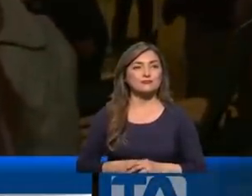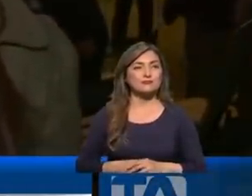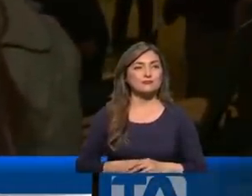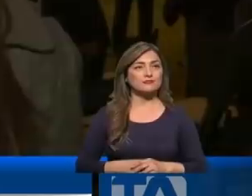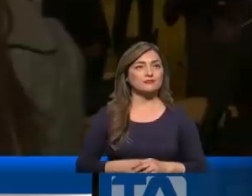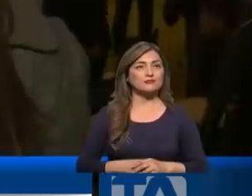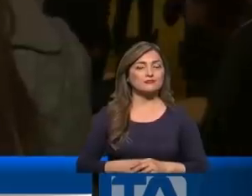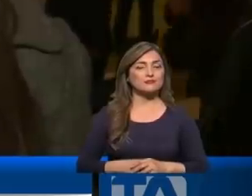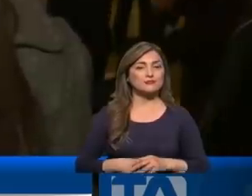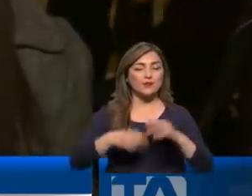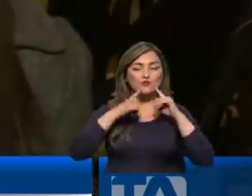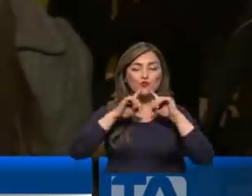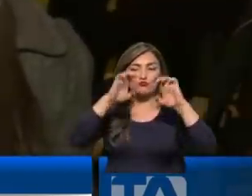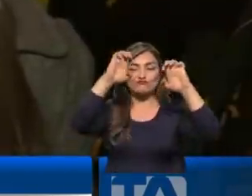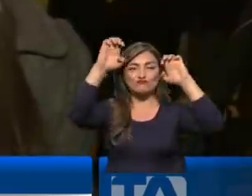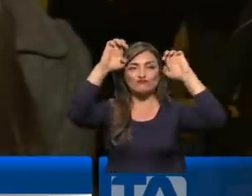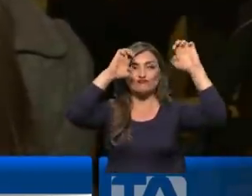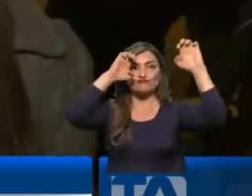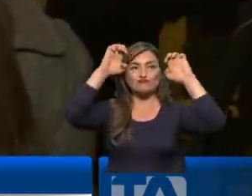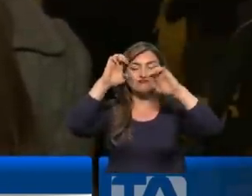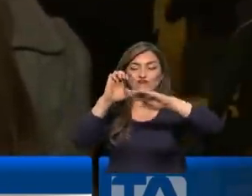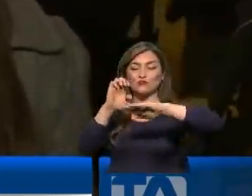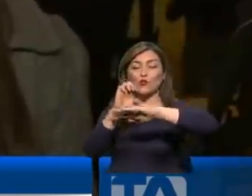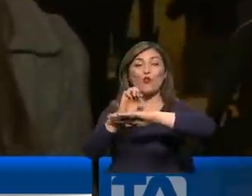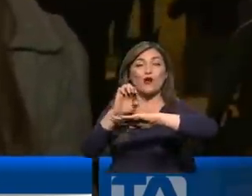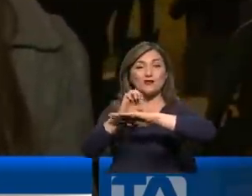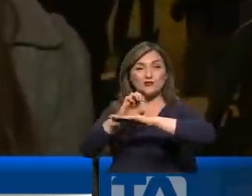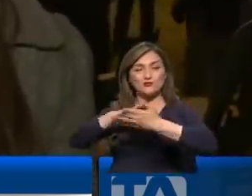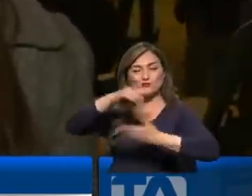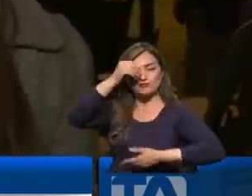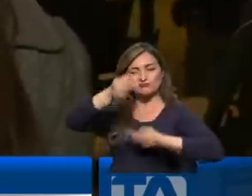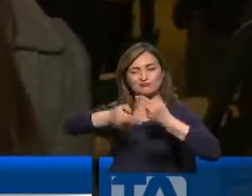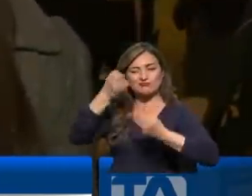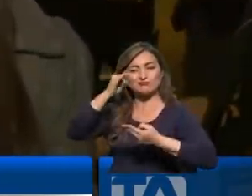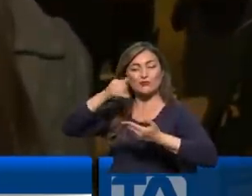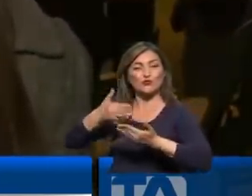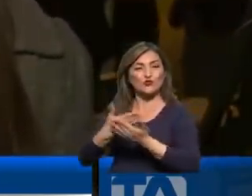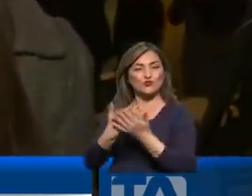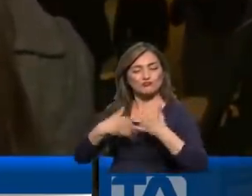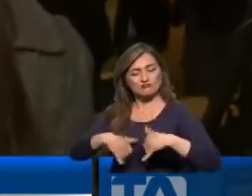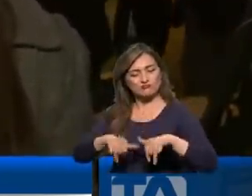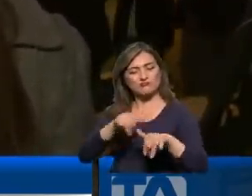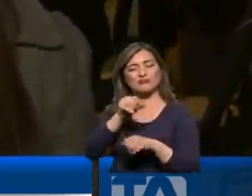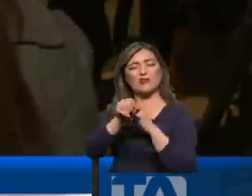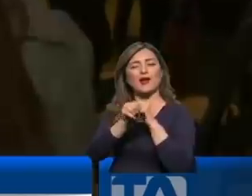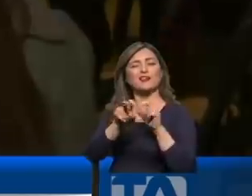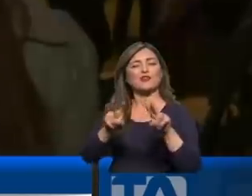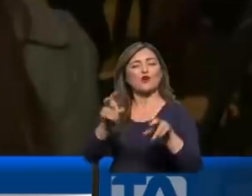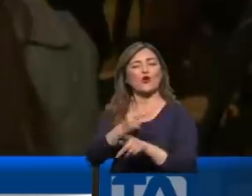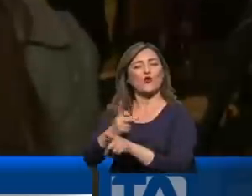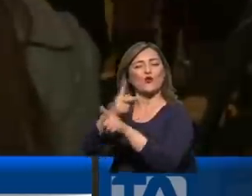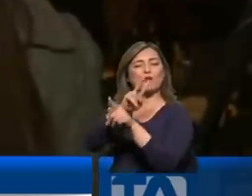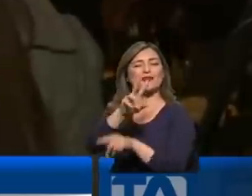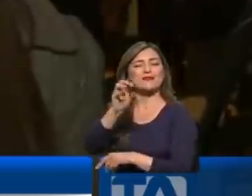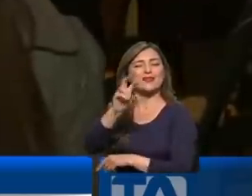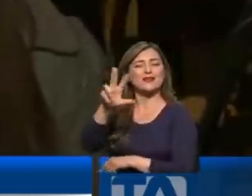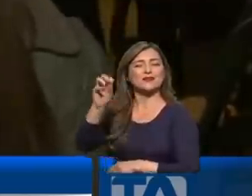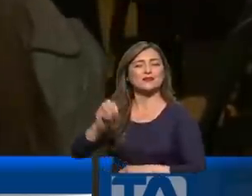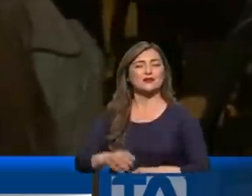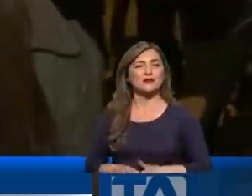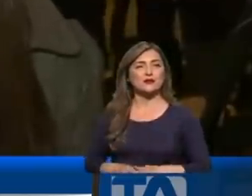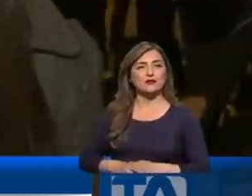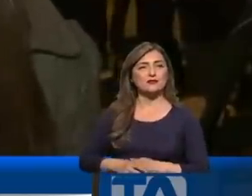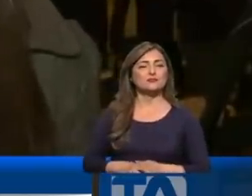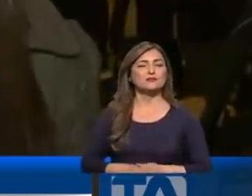de esta estrategia Ecuador Emprendedor Innovador Sostenible 2030. Esto corresponde a